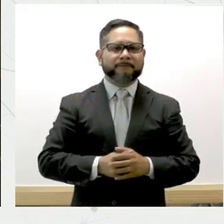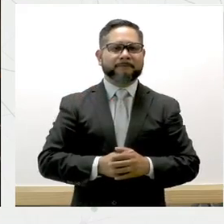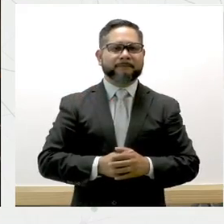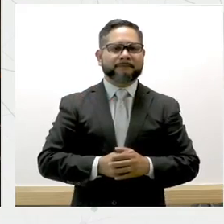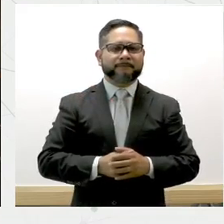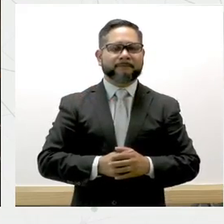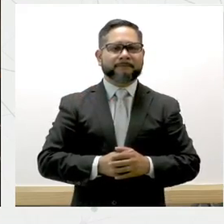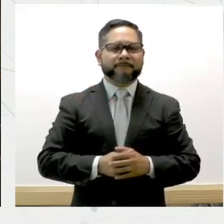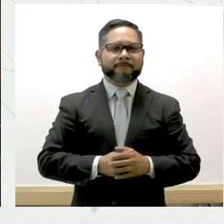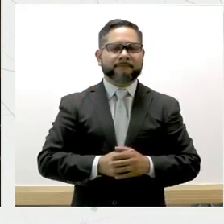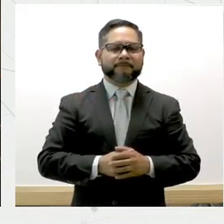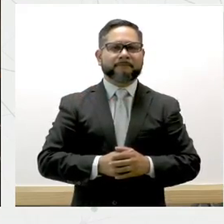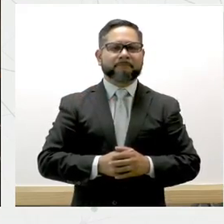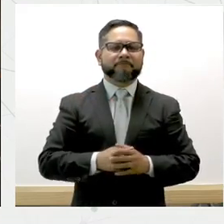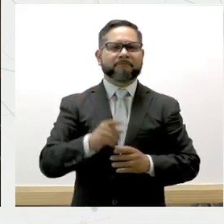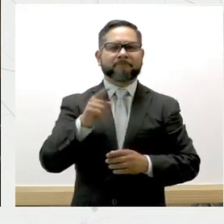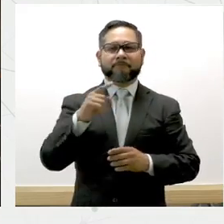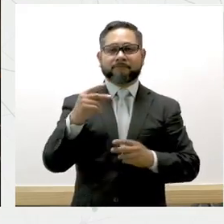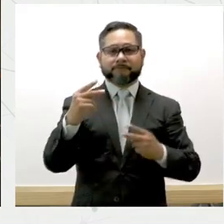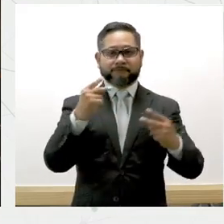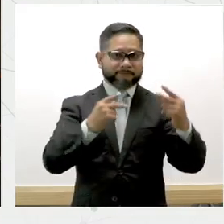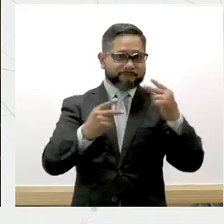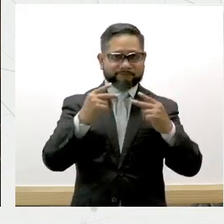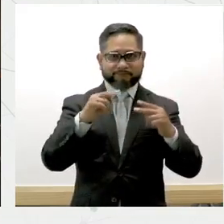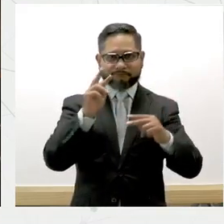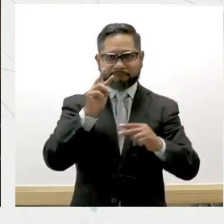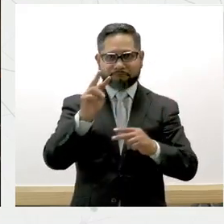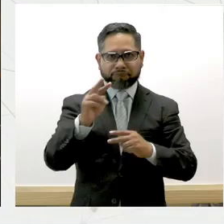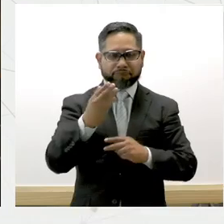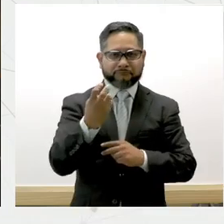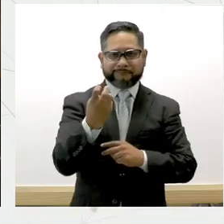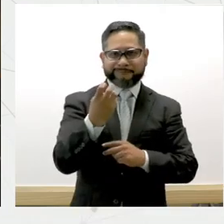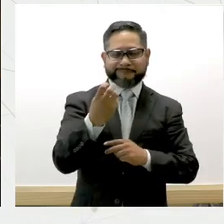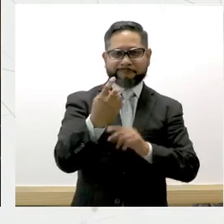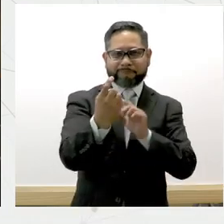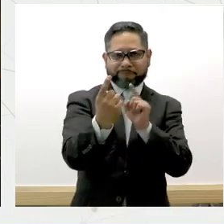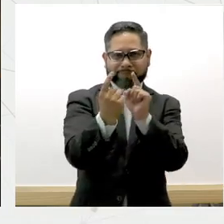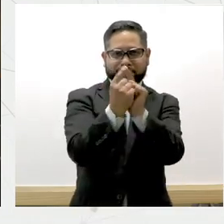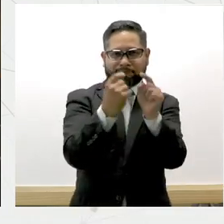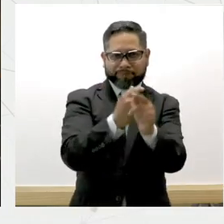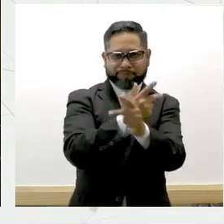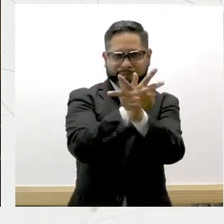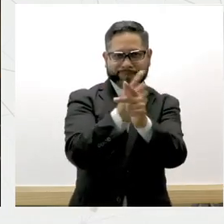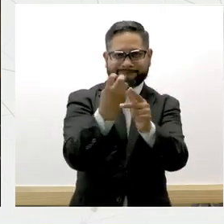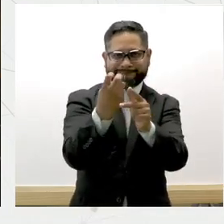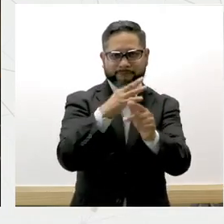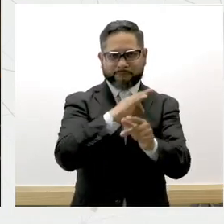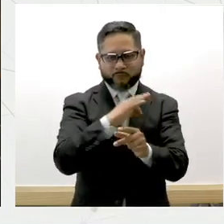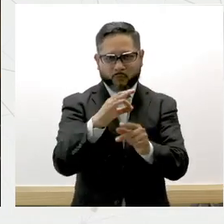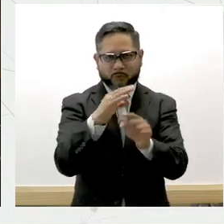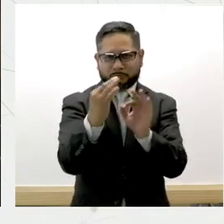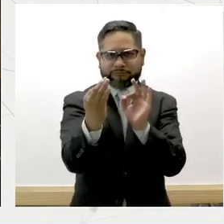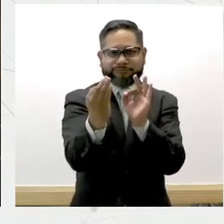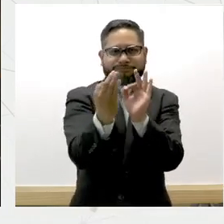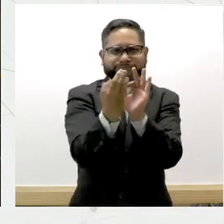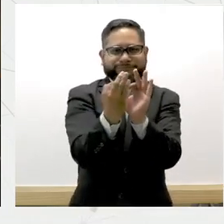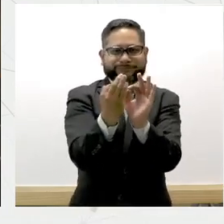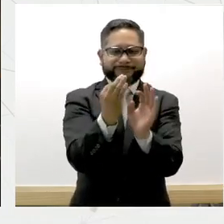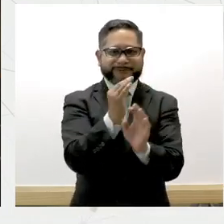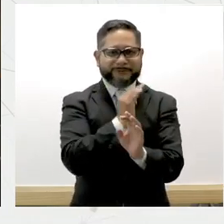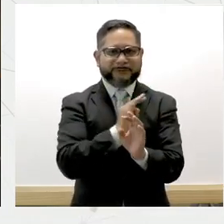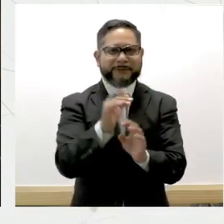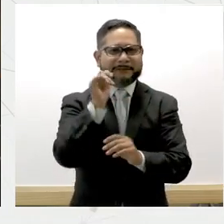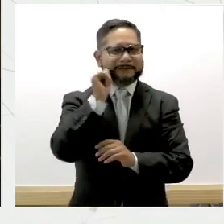que las pantallas son una gran herramienta para acercarnos a las que estamos lejos. La cercanía, ¿no? La persona siempre es